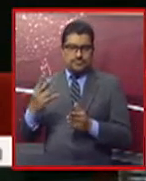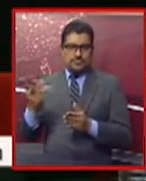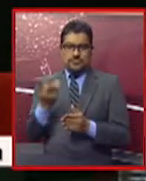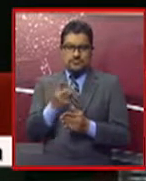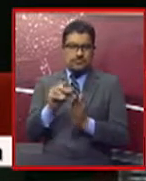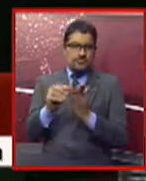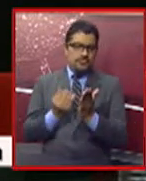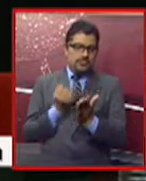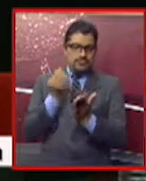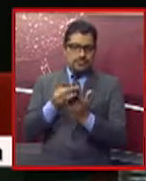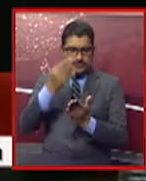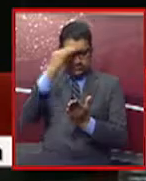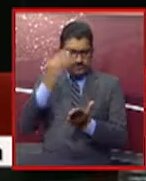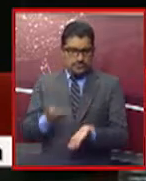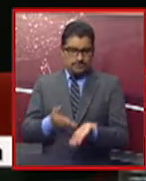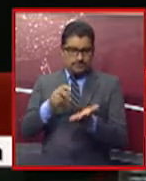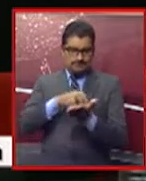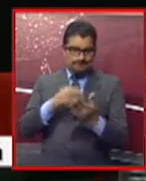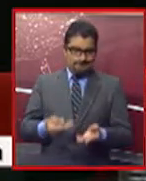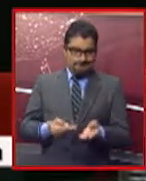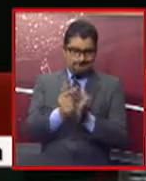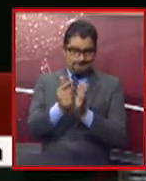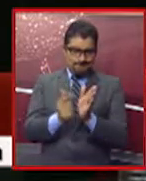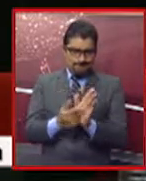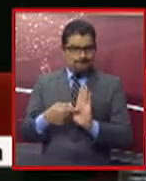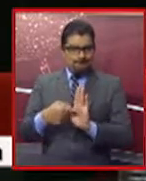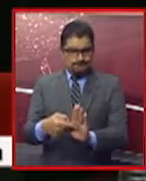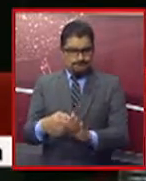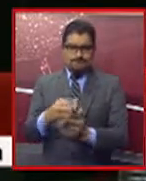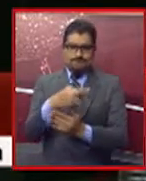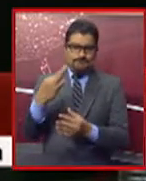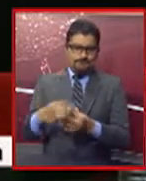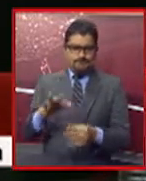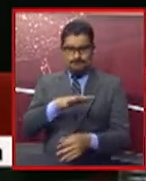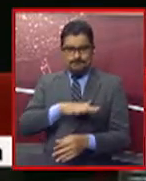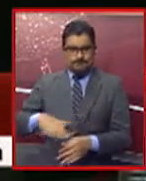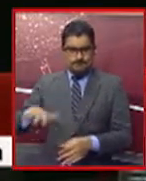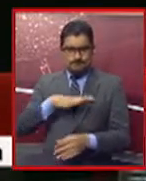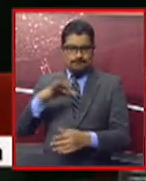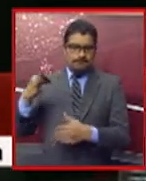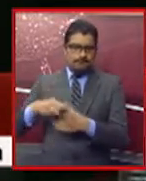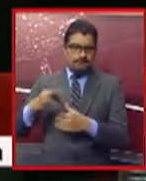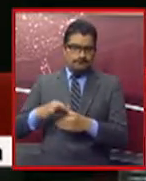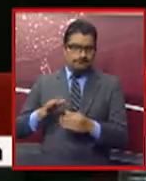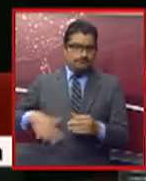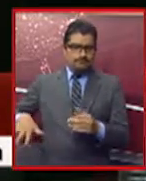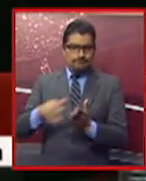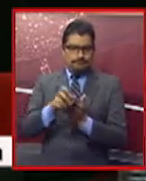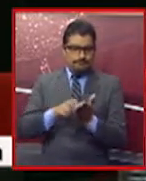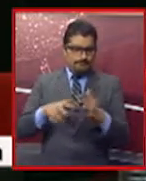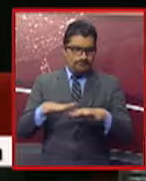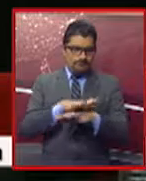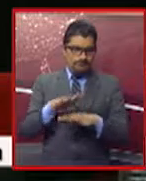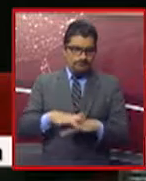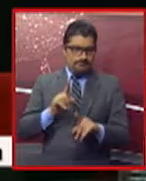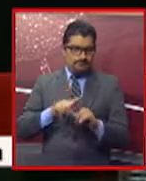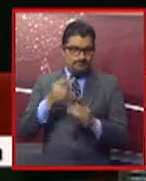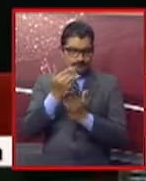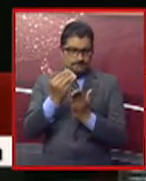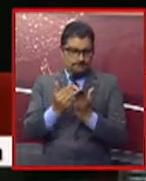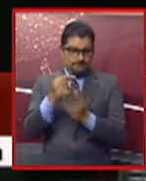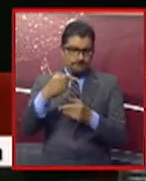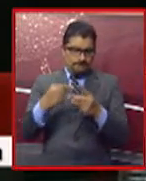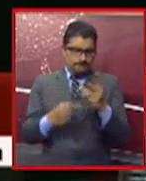del proyecto de decreto. Está aprobado en lo general y en lo particular el decreto por el que se reforman y adicionan diversas